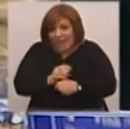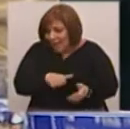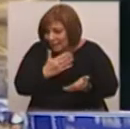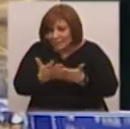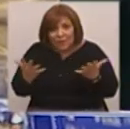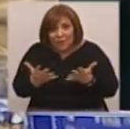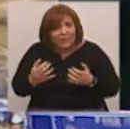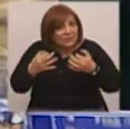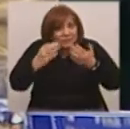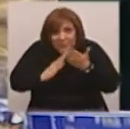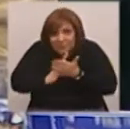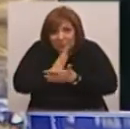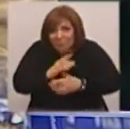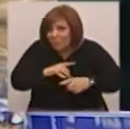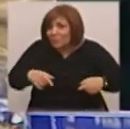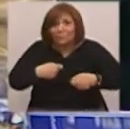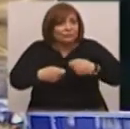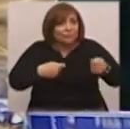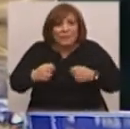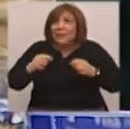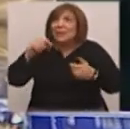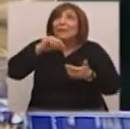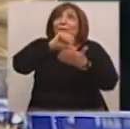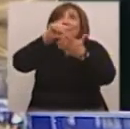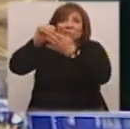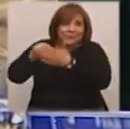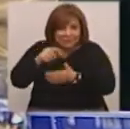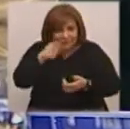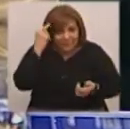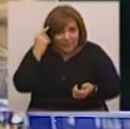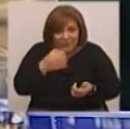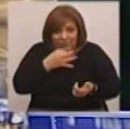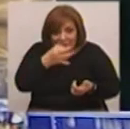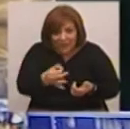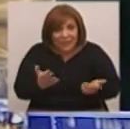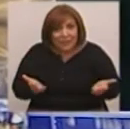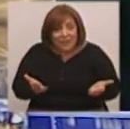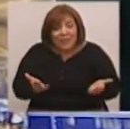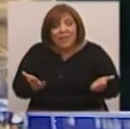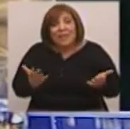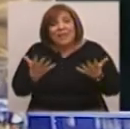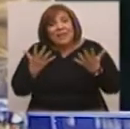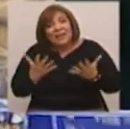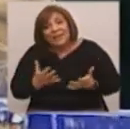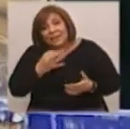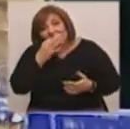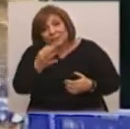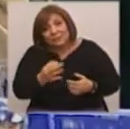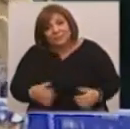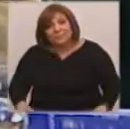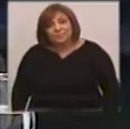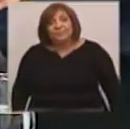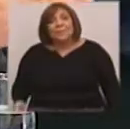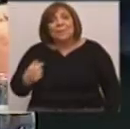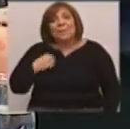estado atrás de un mostrador. Y en distintos países, porque en los gestes estuve anteriormente. O sea que Por es eso, otra época, a mí no